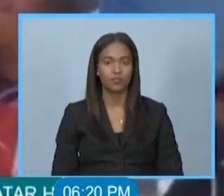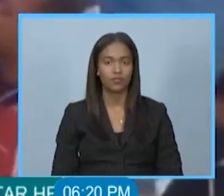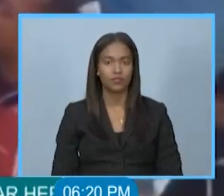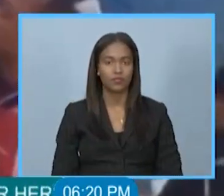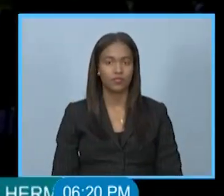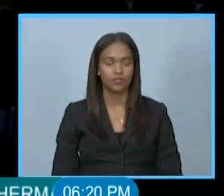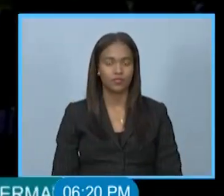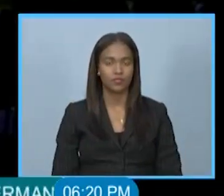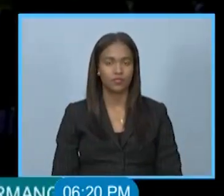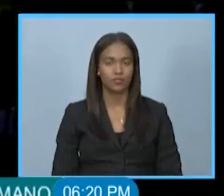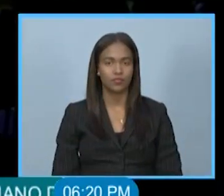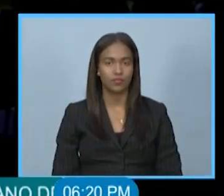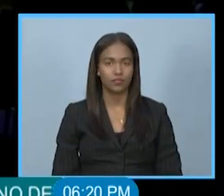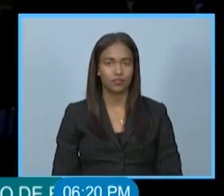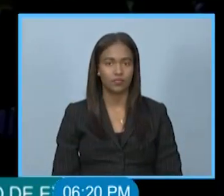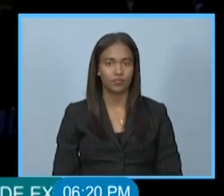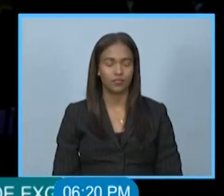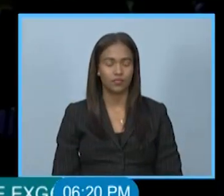noticias